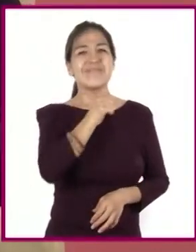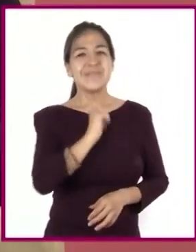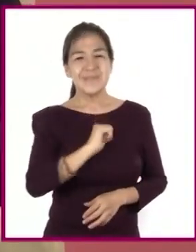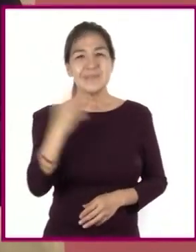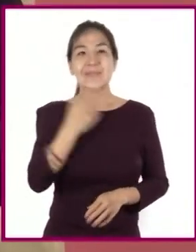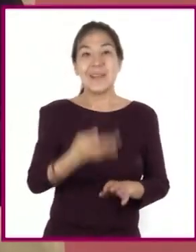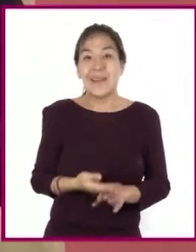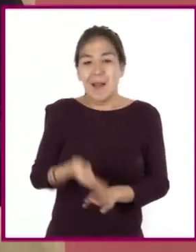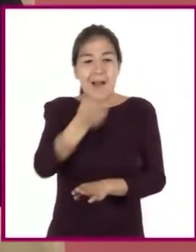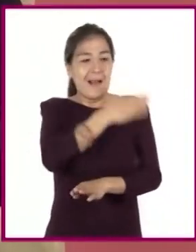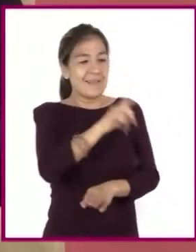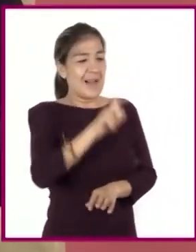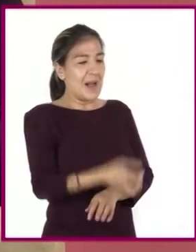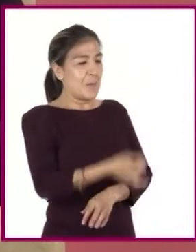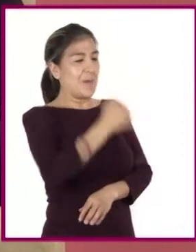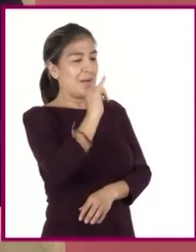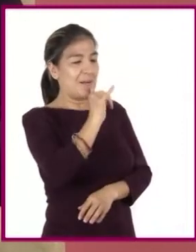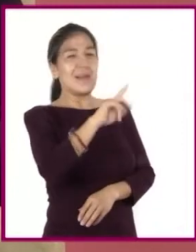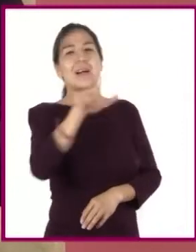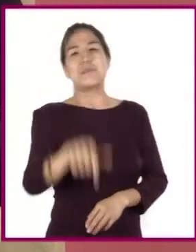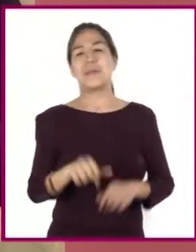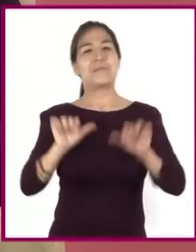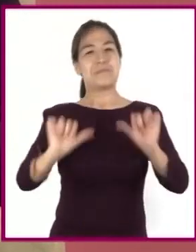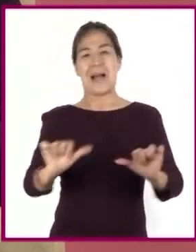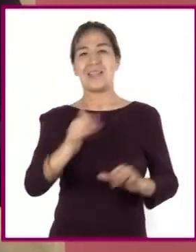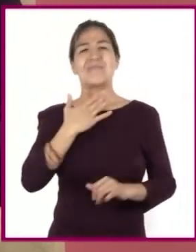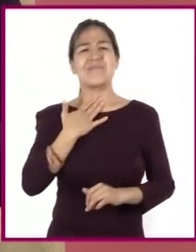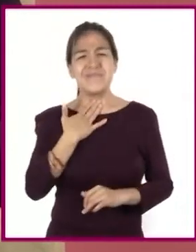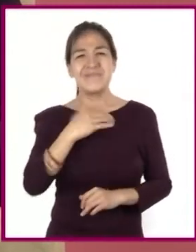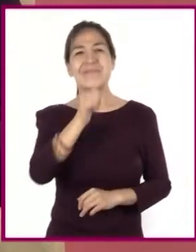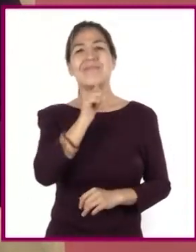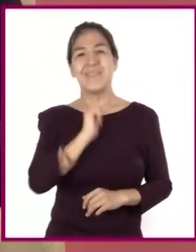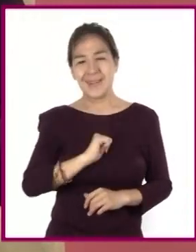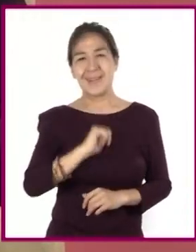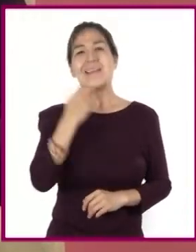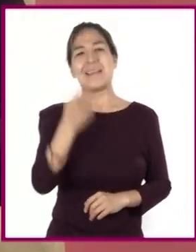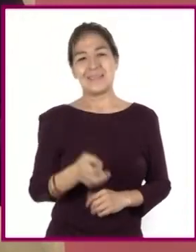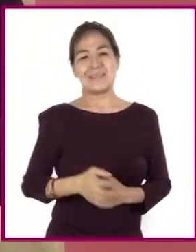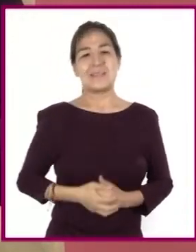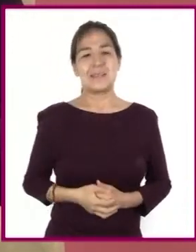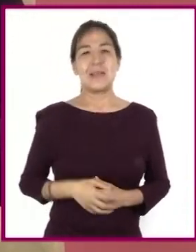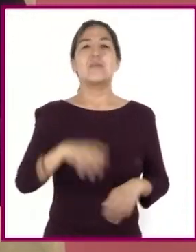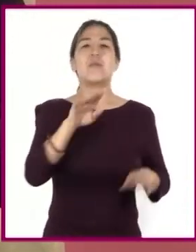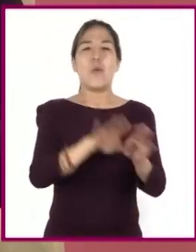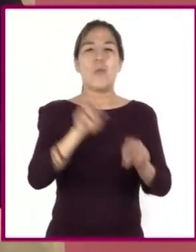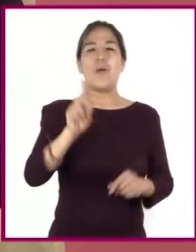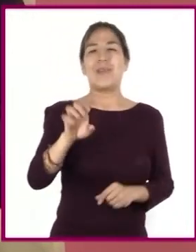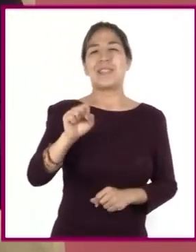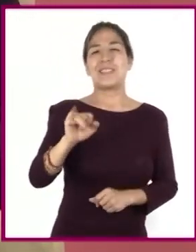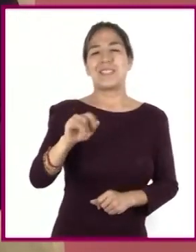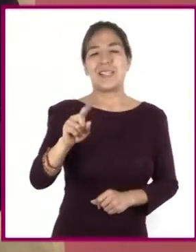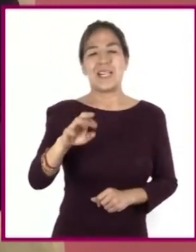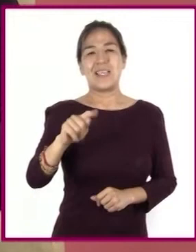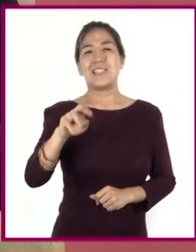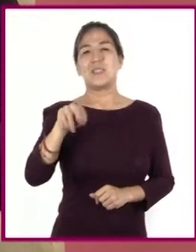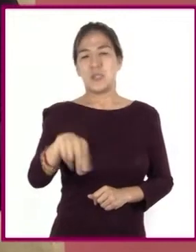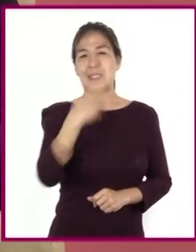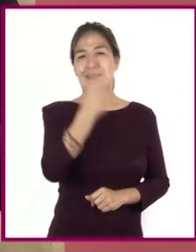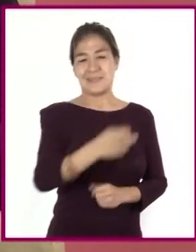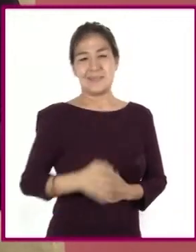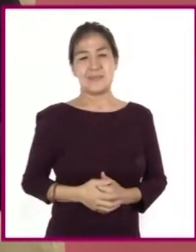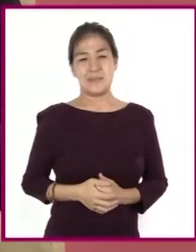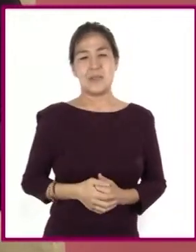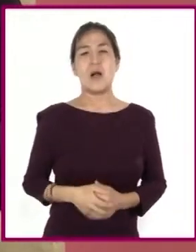de haber tomado agua. Ya es un grado, el primer grado de deshidratación. Sin embargo, también hay muchos otros factores